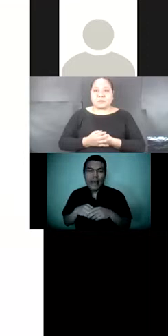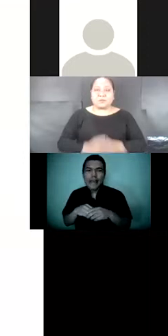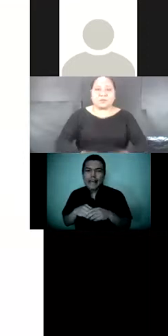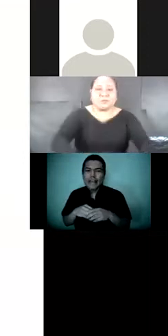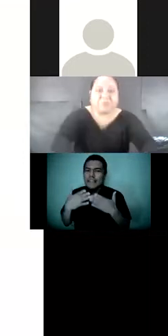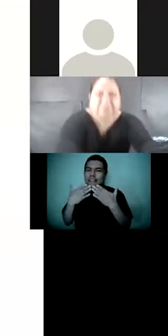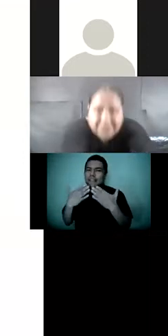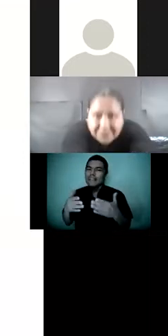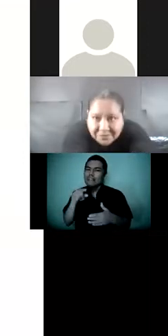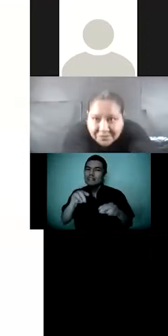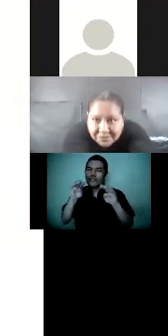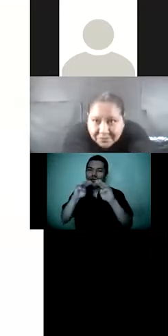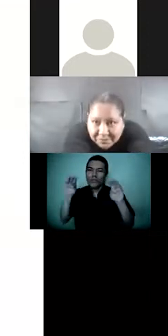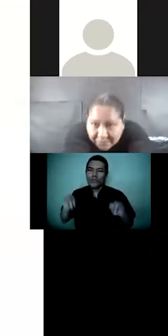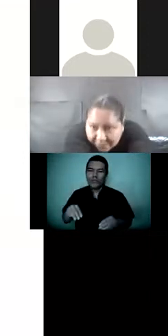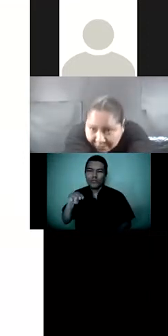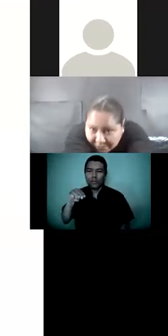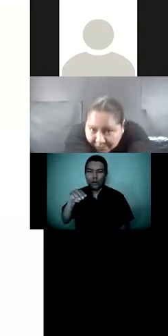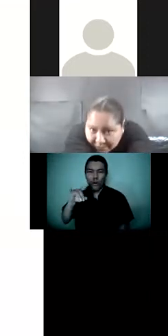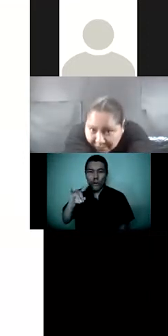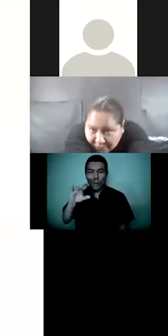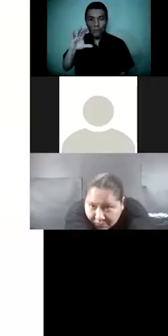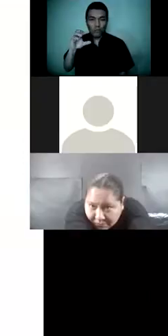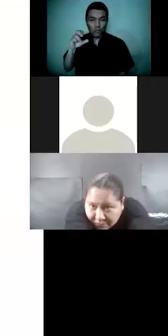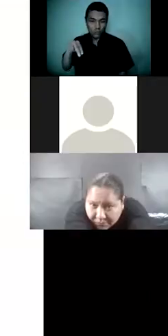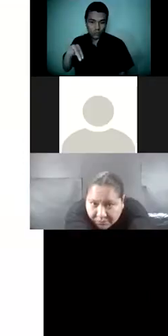Gracias por darnos la oportunidad de venir acá y estar con ustedes.